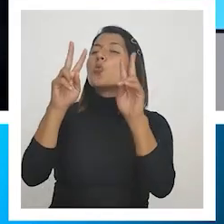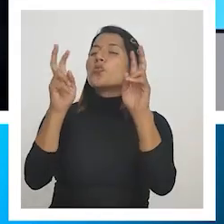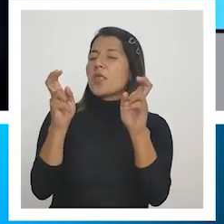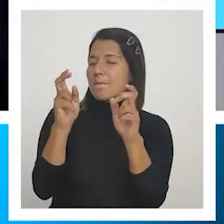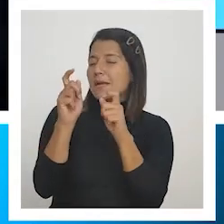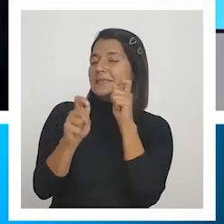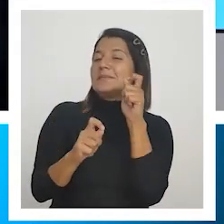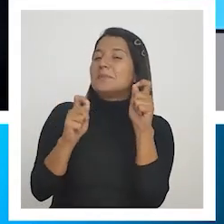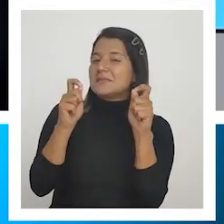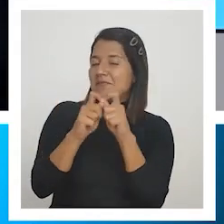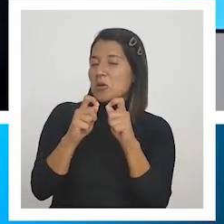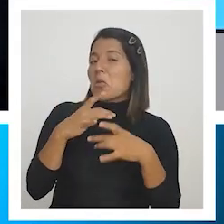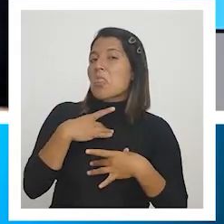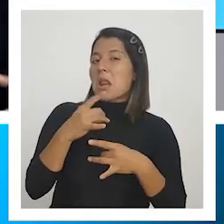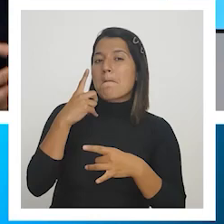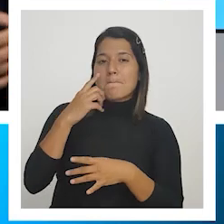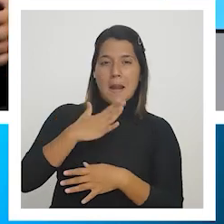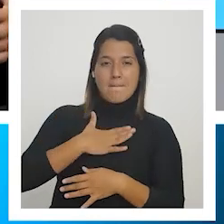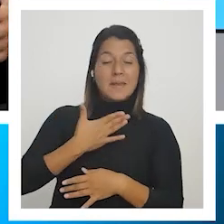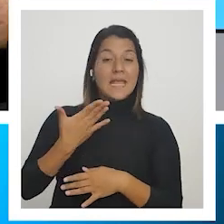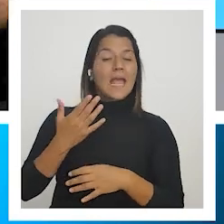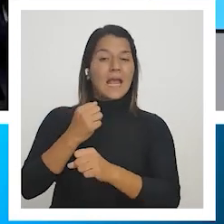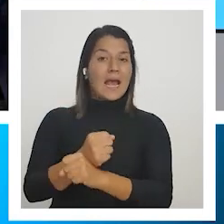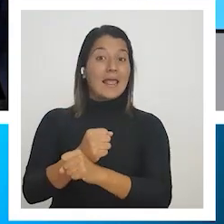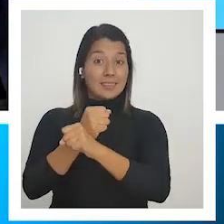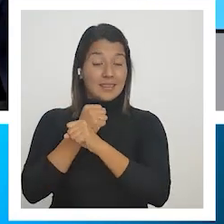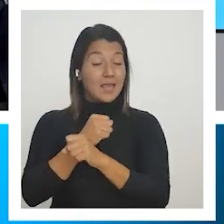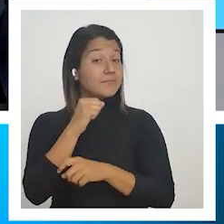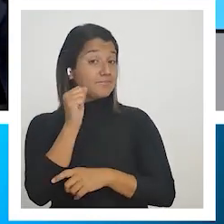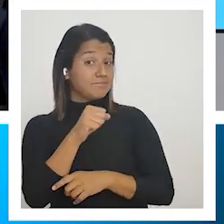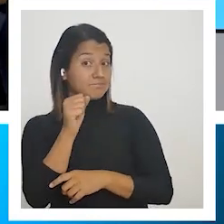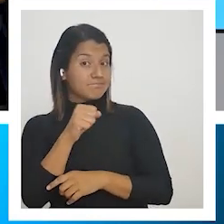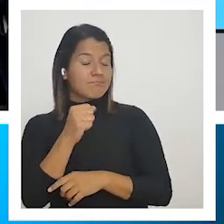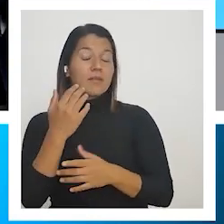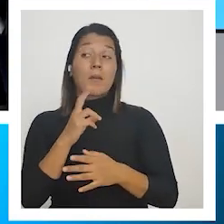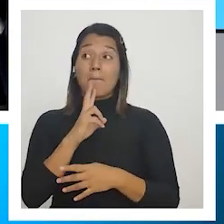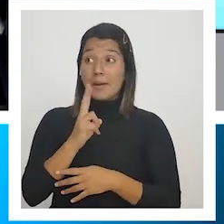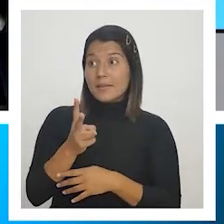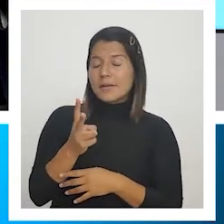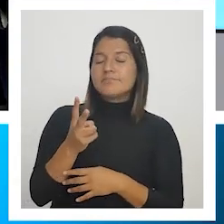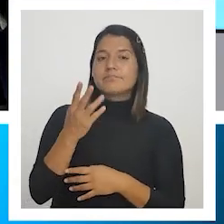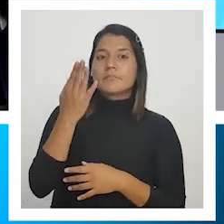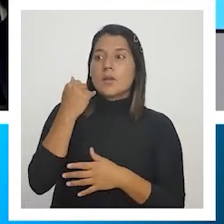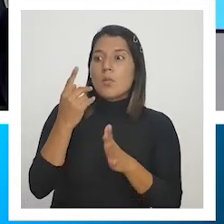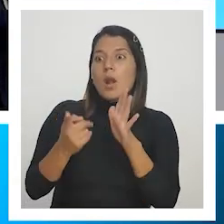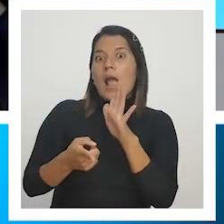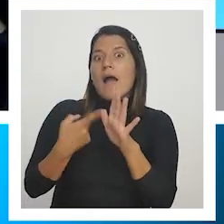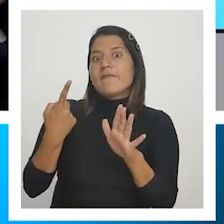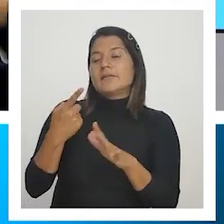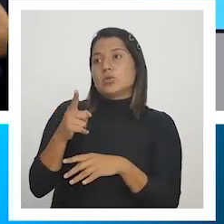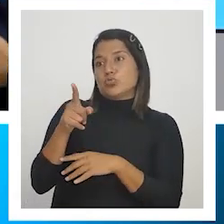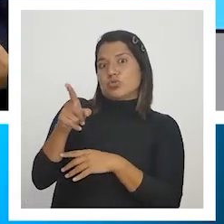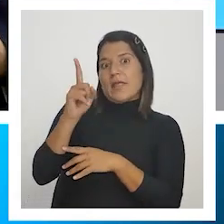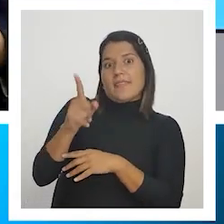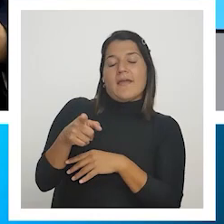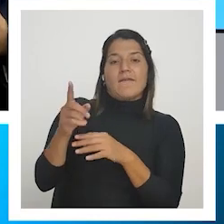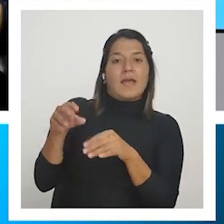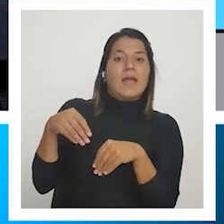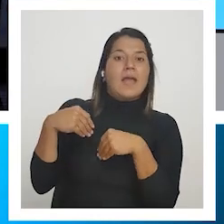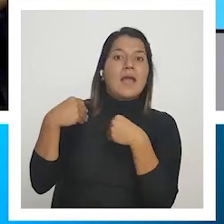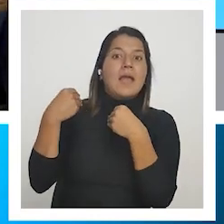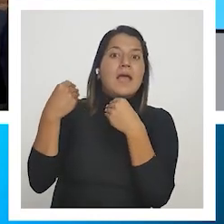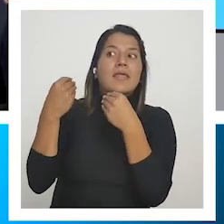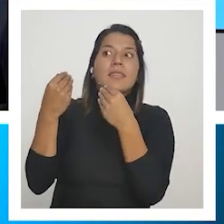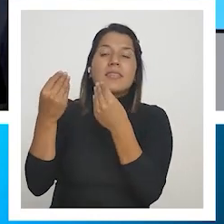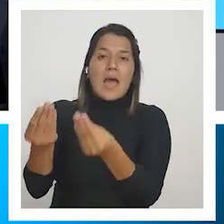garantías, ¿verdad? Que de pronto tenés que dar una prenda de garantía si